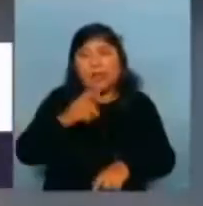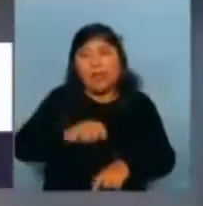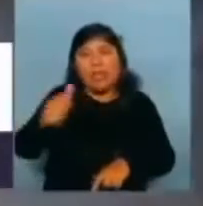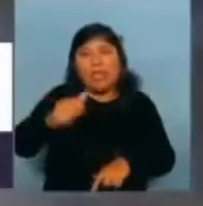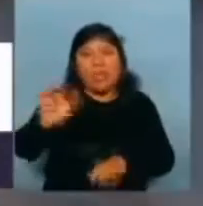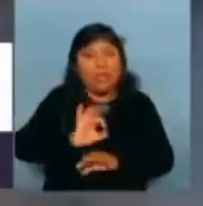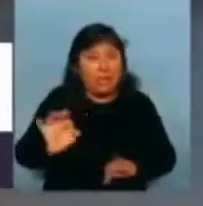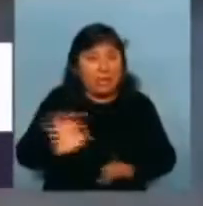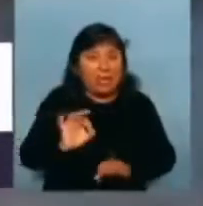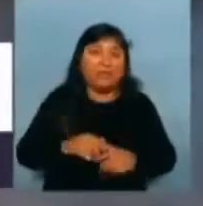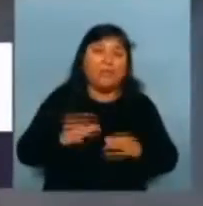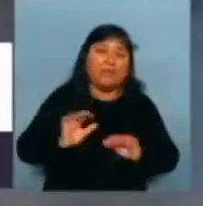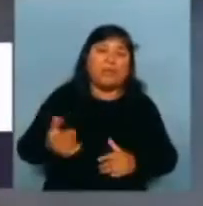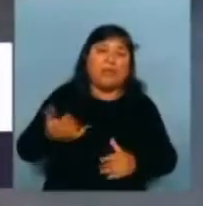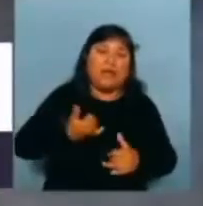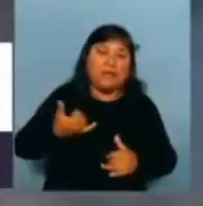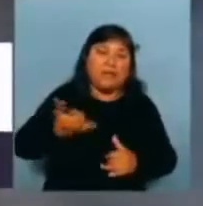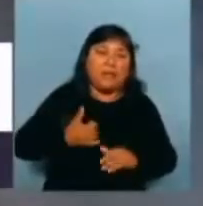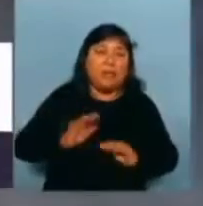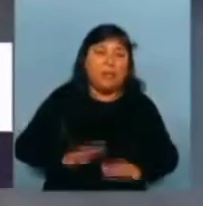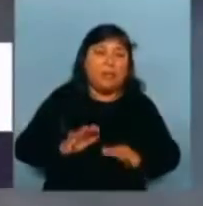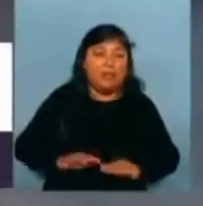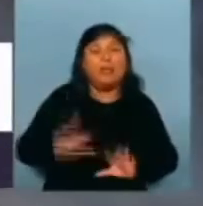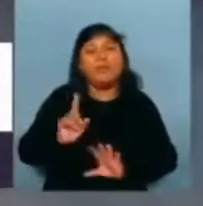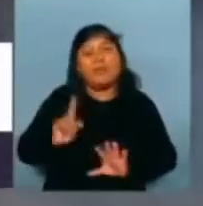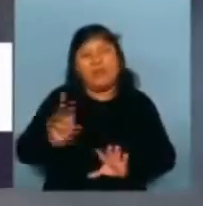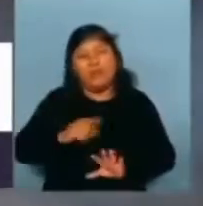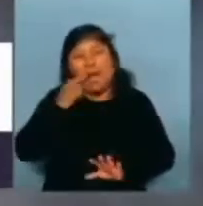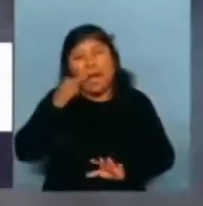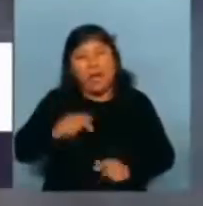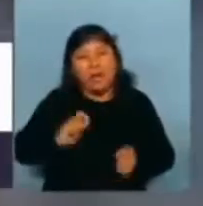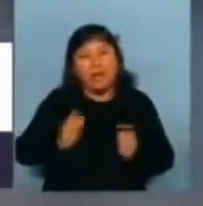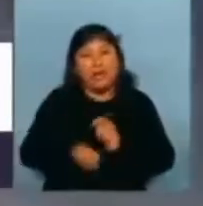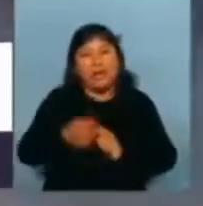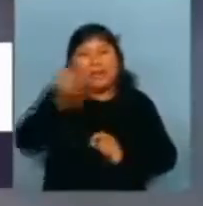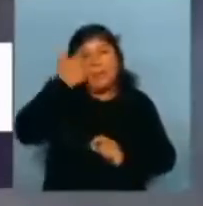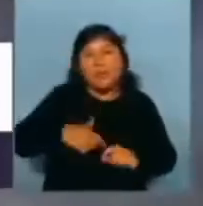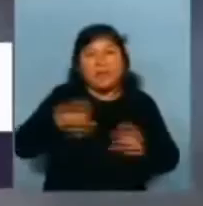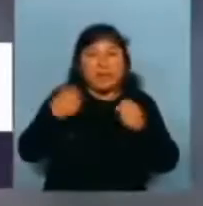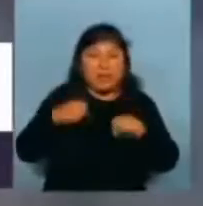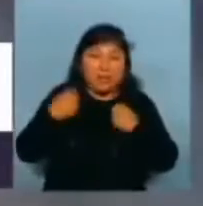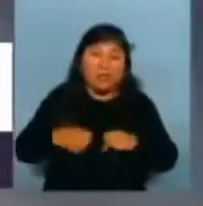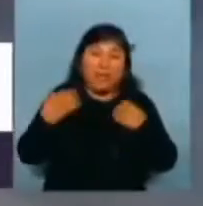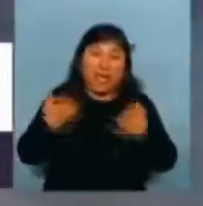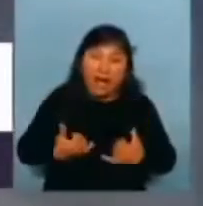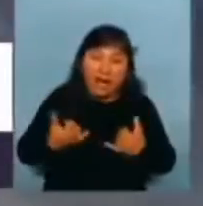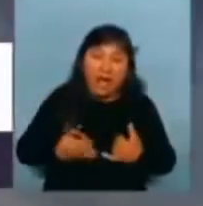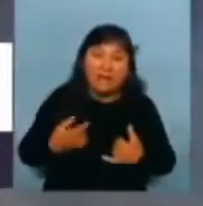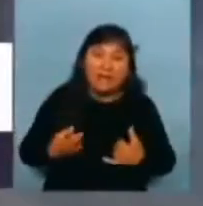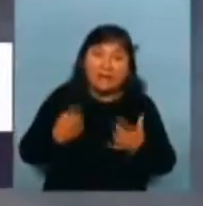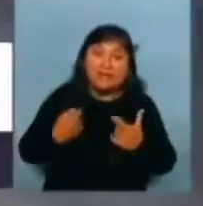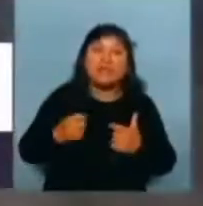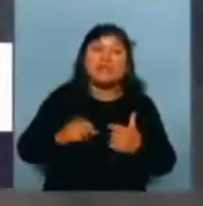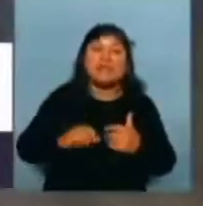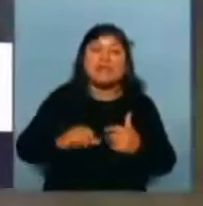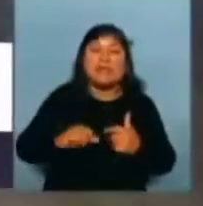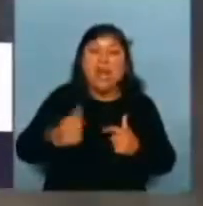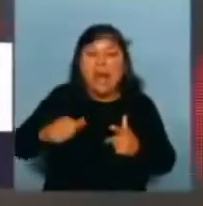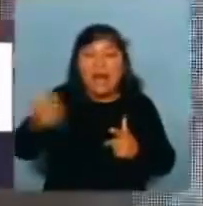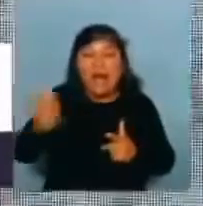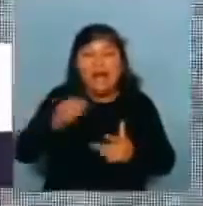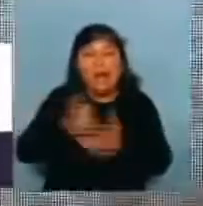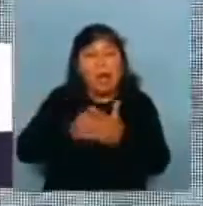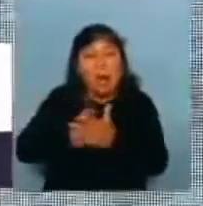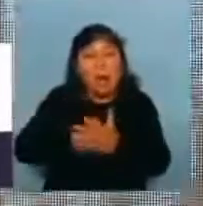creo que todo deportista o todo atleta tiene un ciclo, y bueno, uno mismo va conociendo ese ciclo,